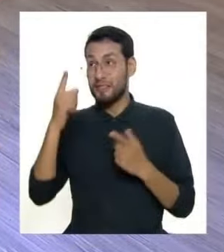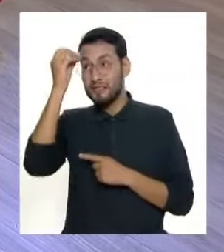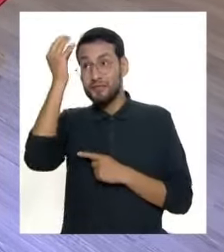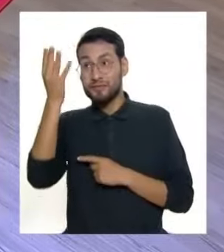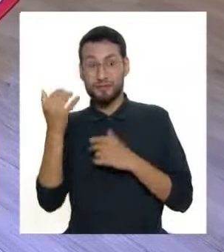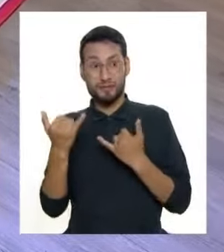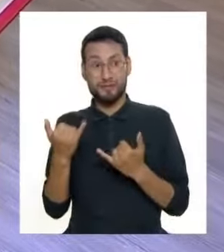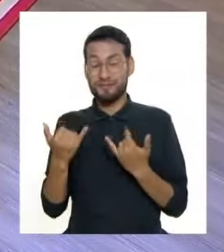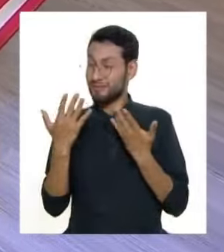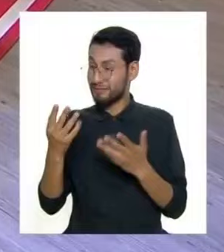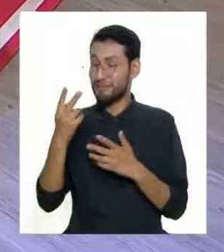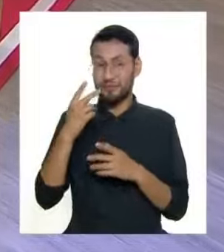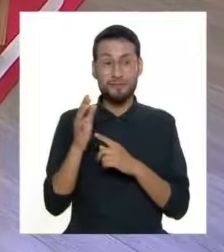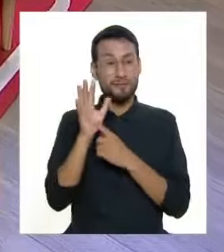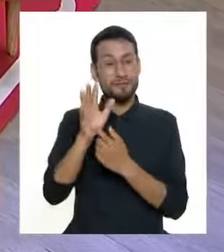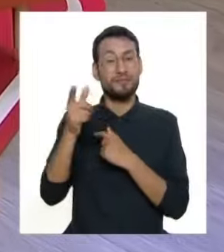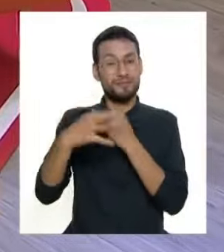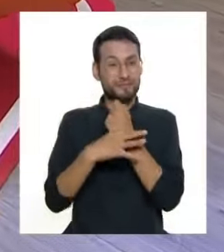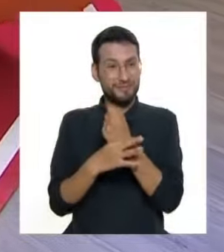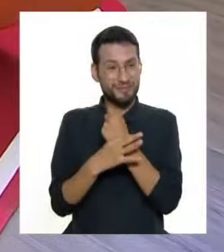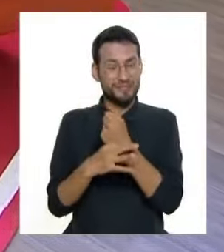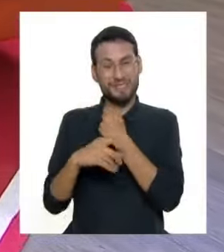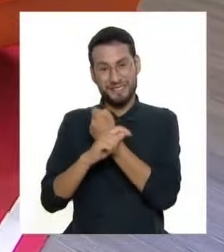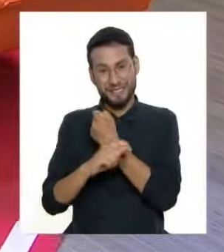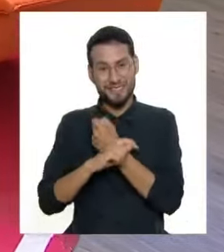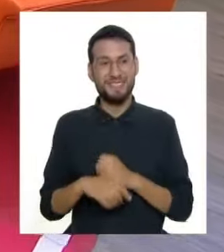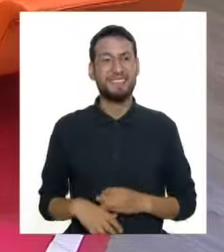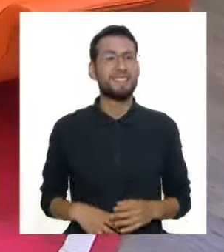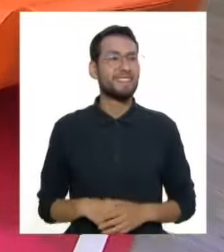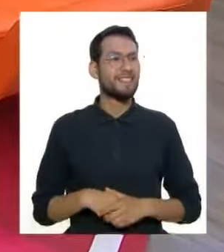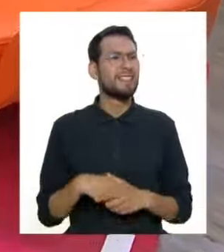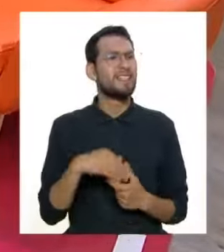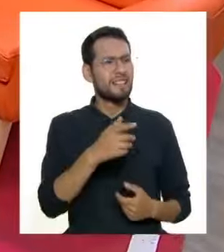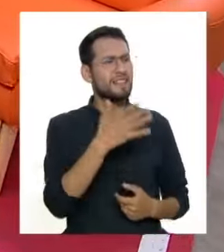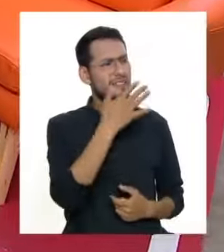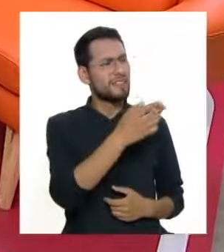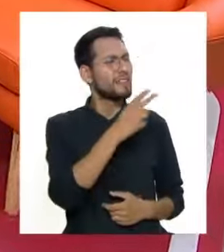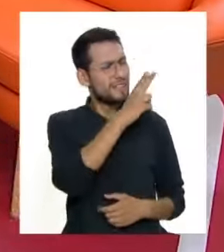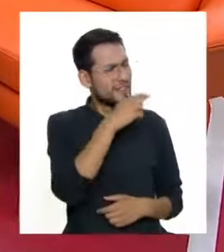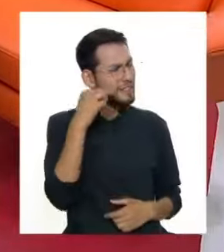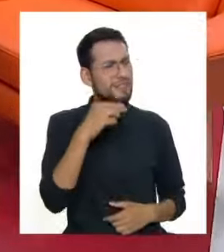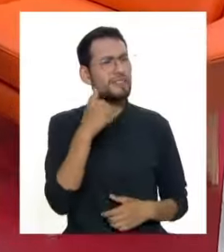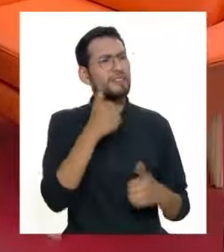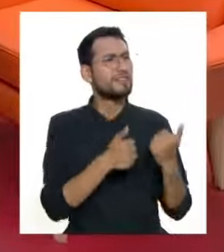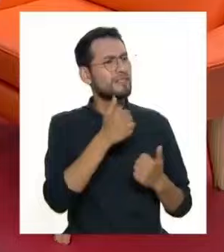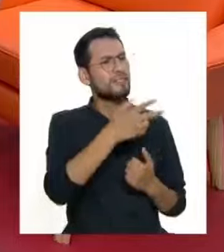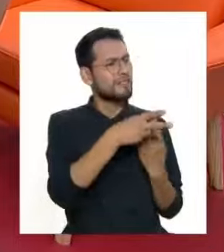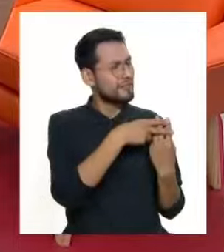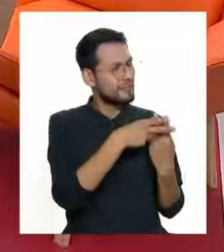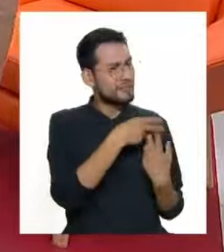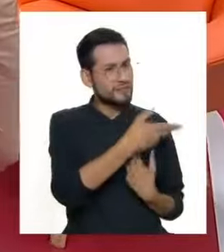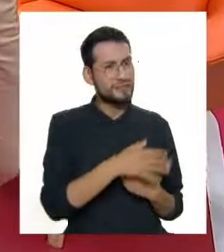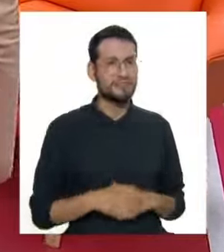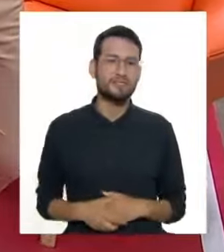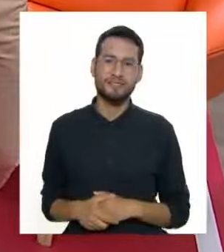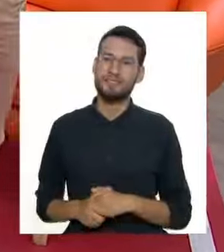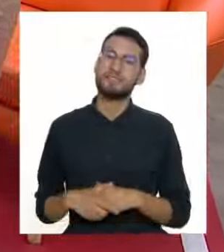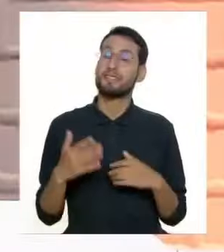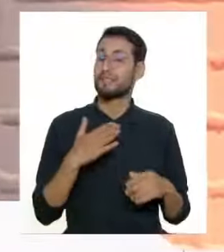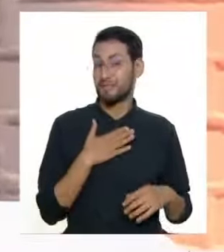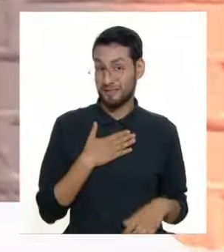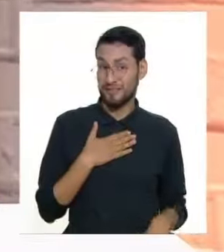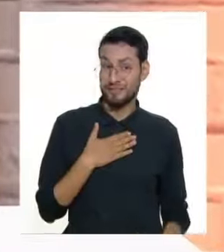hoy día vamos a develar con el doctor Tejada, mi querida Uchi. Hay que preguntarle a Nicolás a cuál es el hashtag del día de hoy. ¡Ah, para